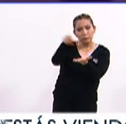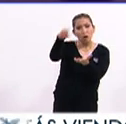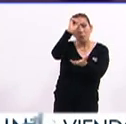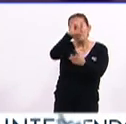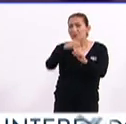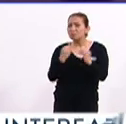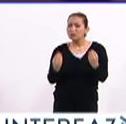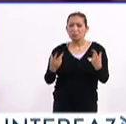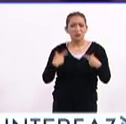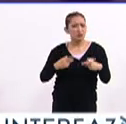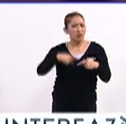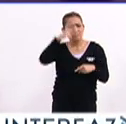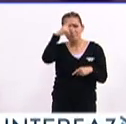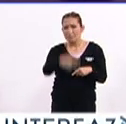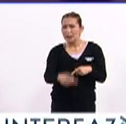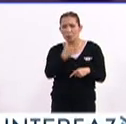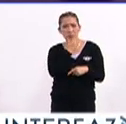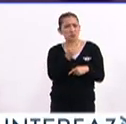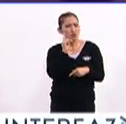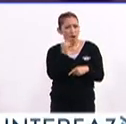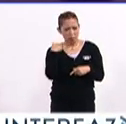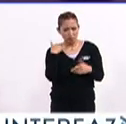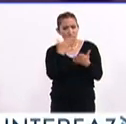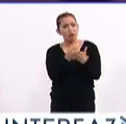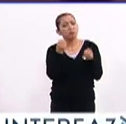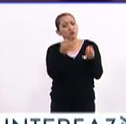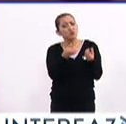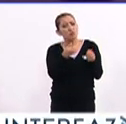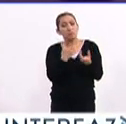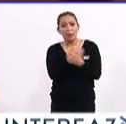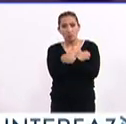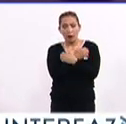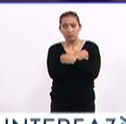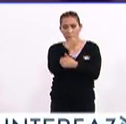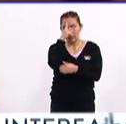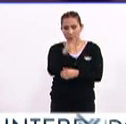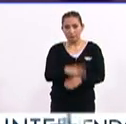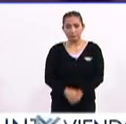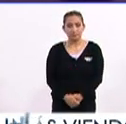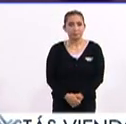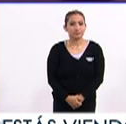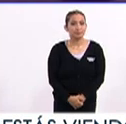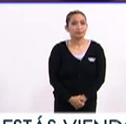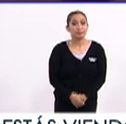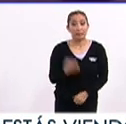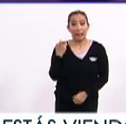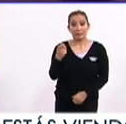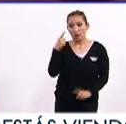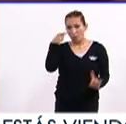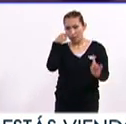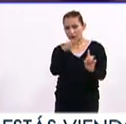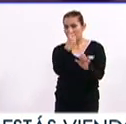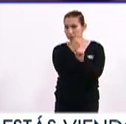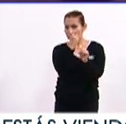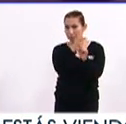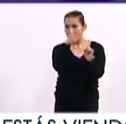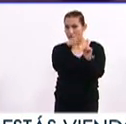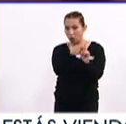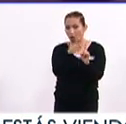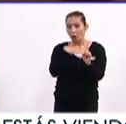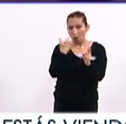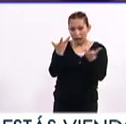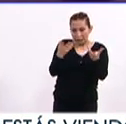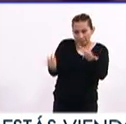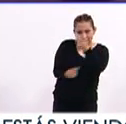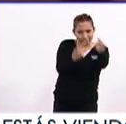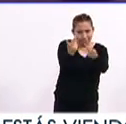de miles de mexicanos y mexicanas partícipes de la educación nacional. Era nuestro objetivo primordial